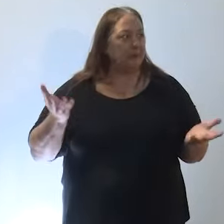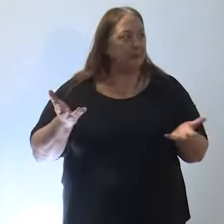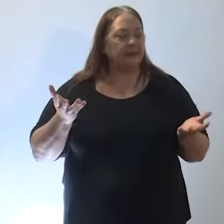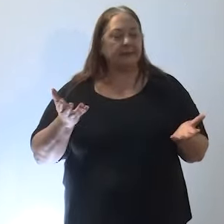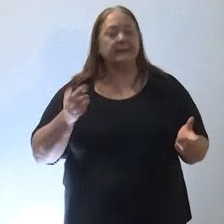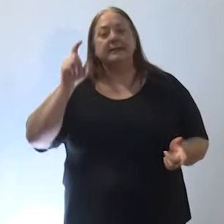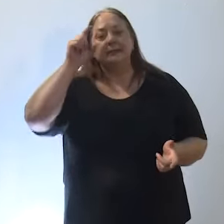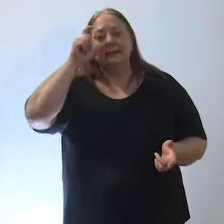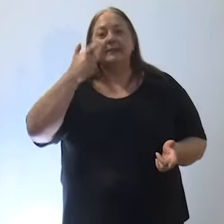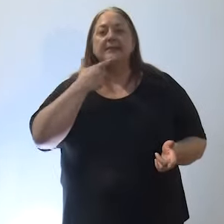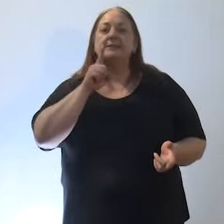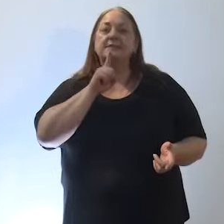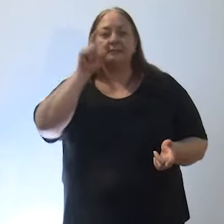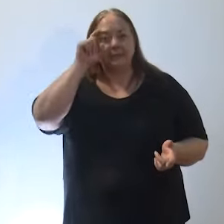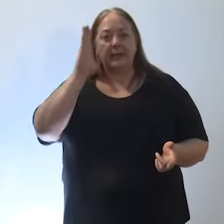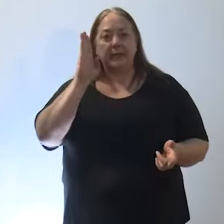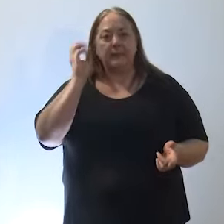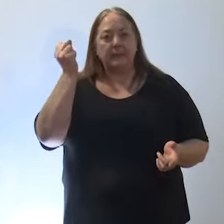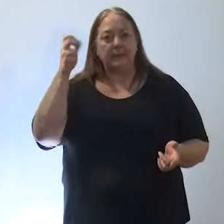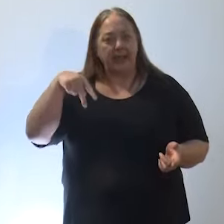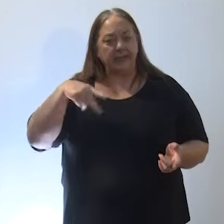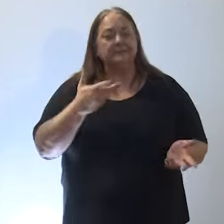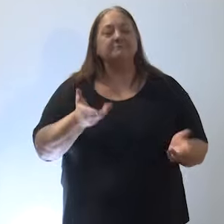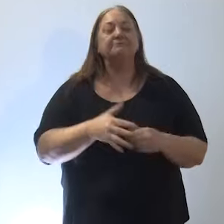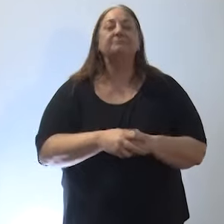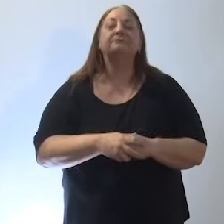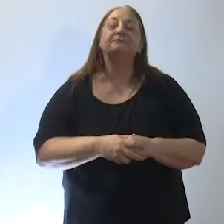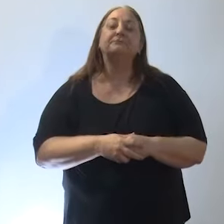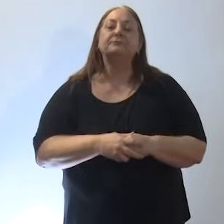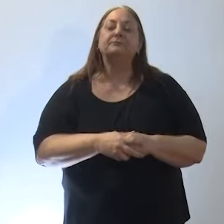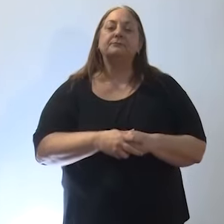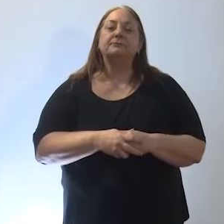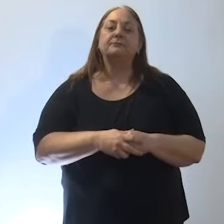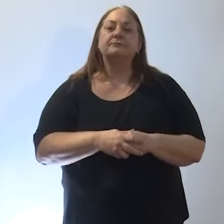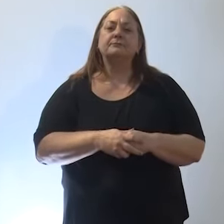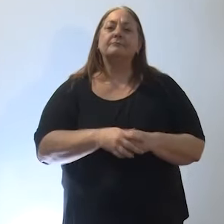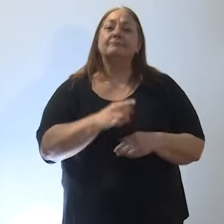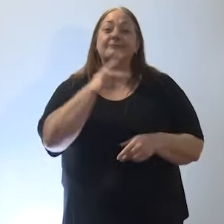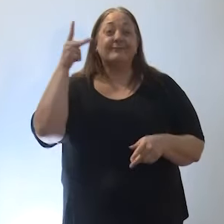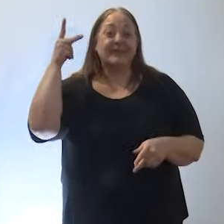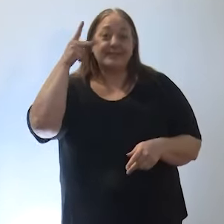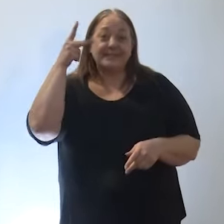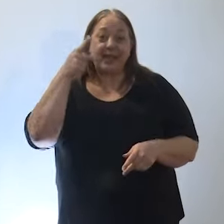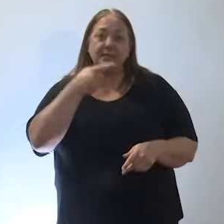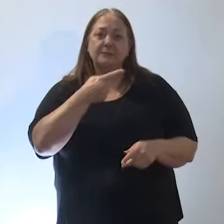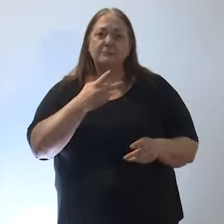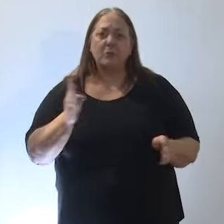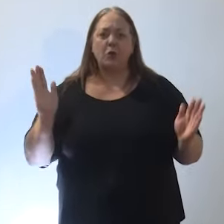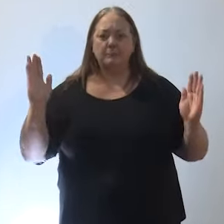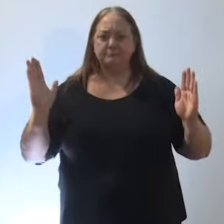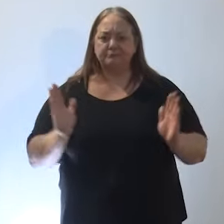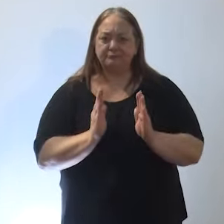Esteban Rodríguez alzueta es que el kirner ismo redujo los planes sociales las transferencias discrecionales